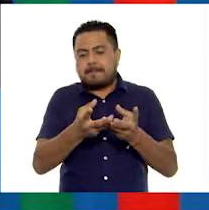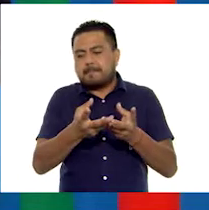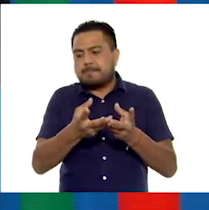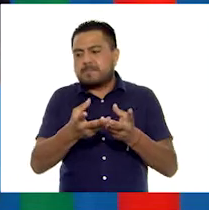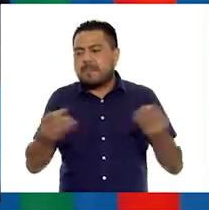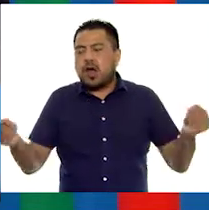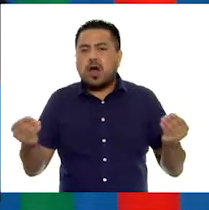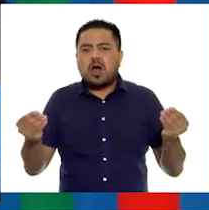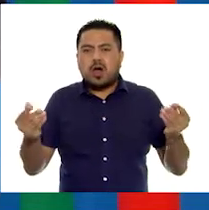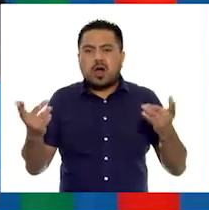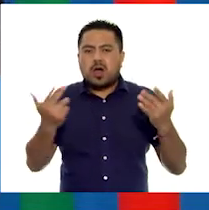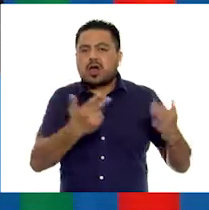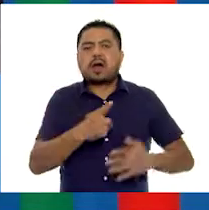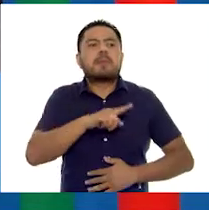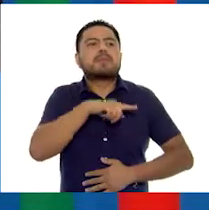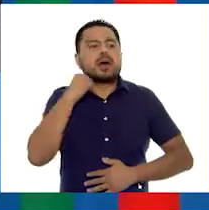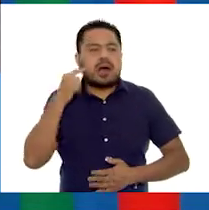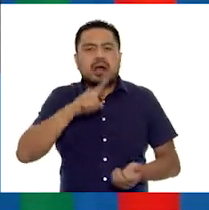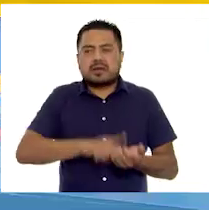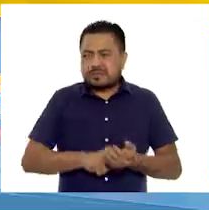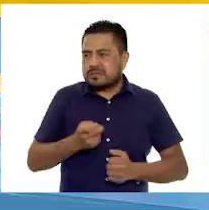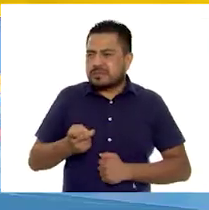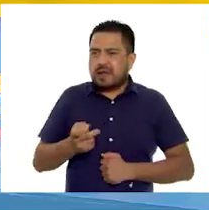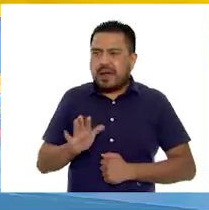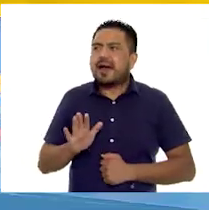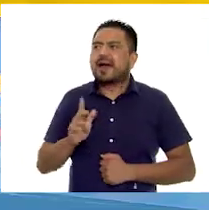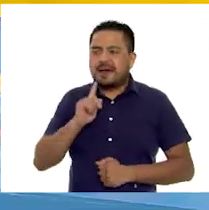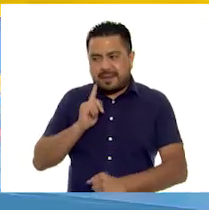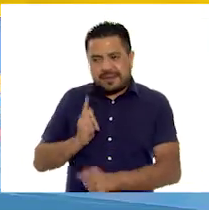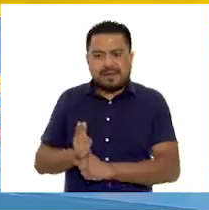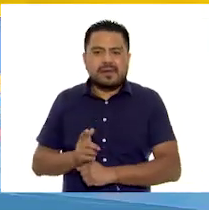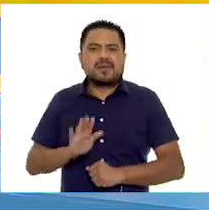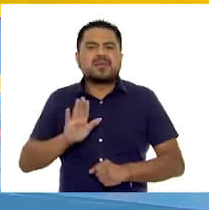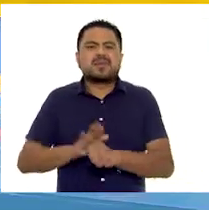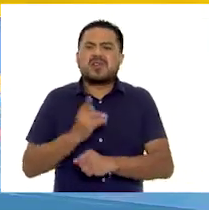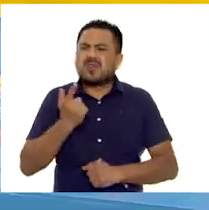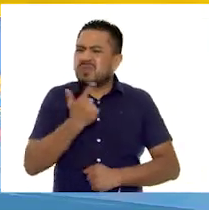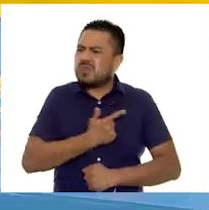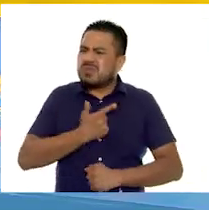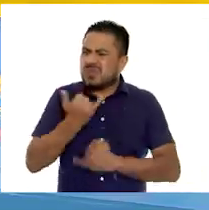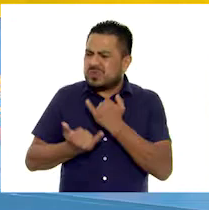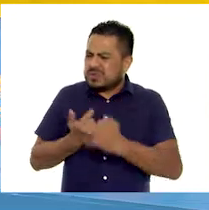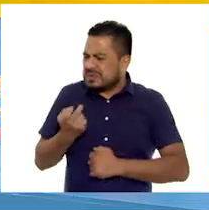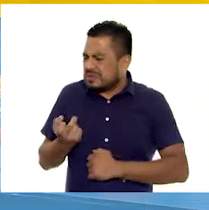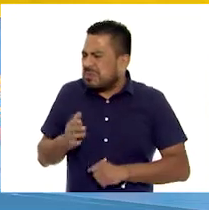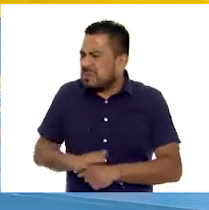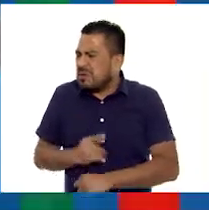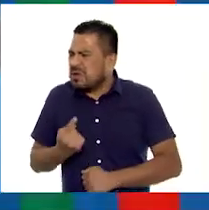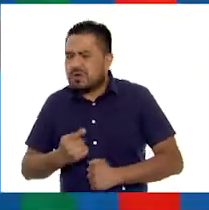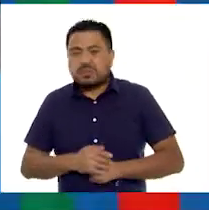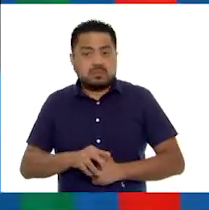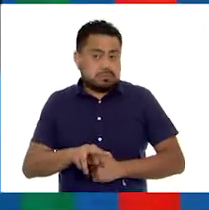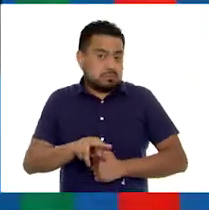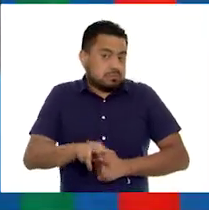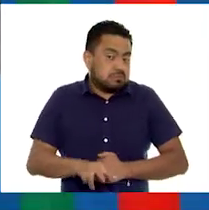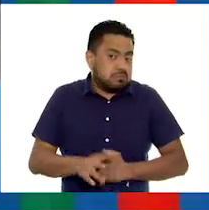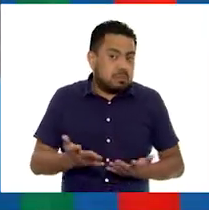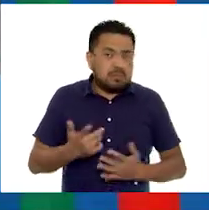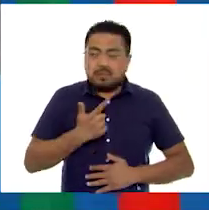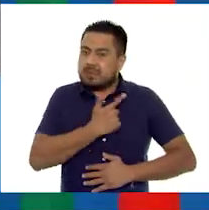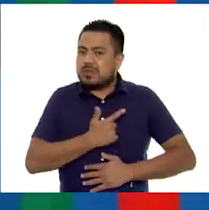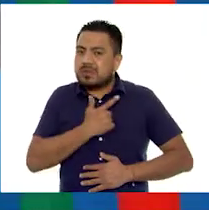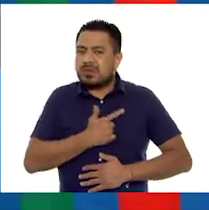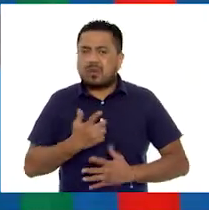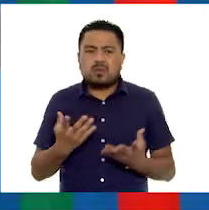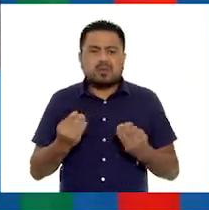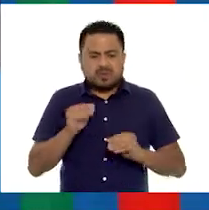pierde quien tire la torre ya veo y por qué te gustó tanto este juego la verdad me gusta mucho